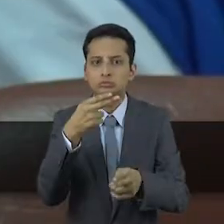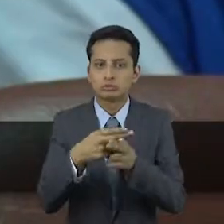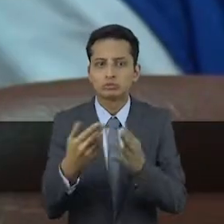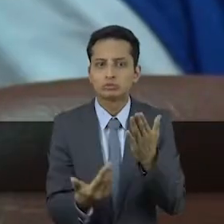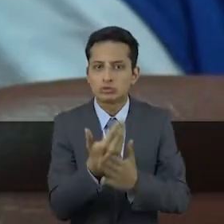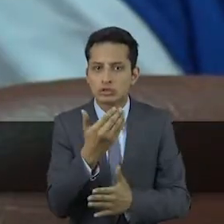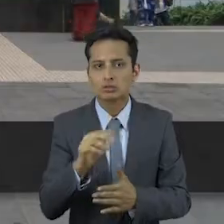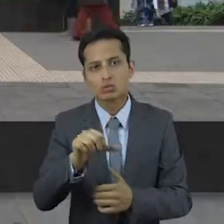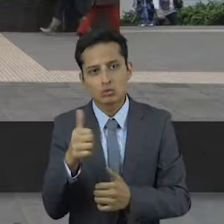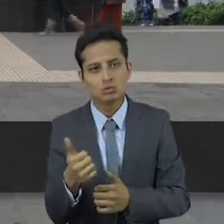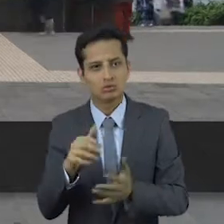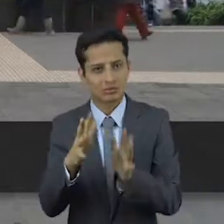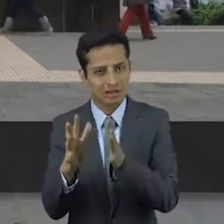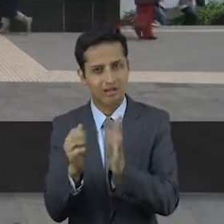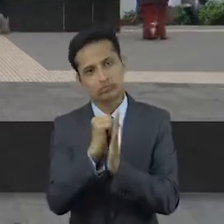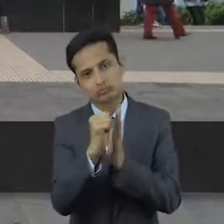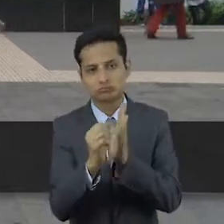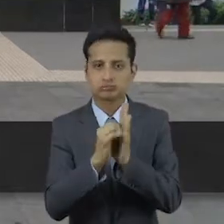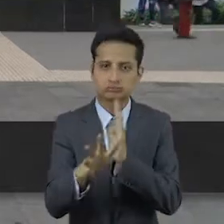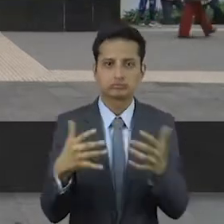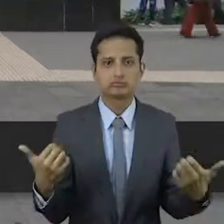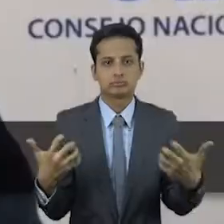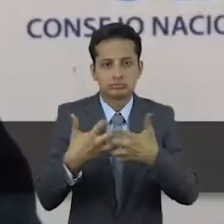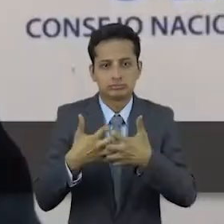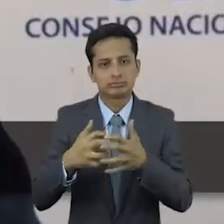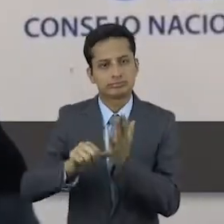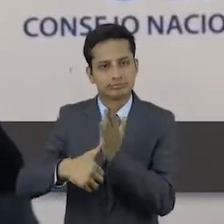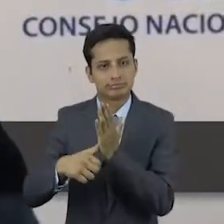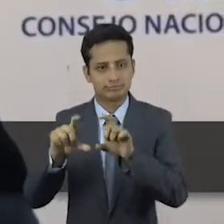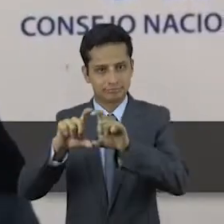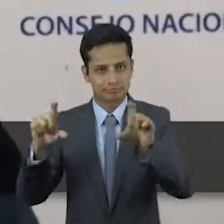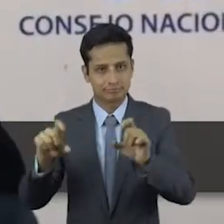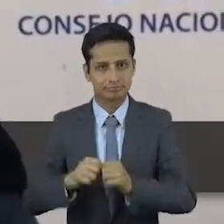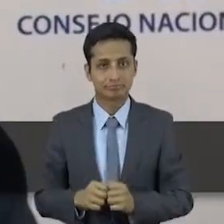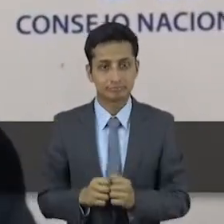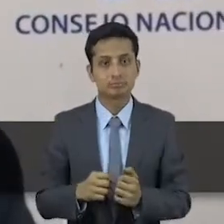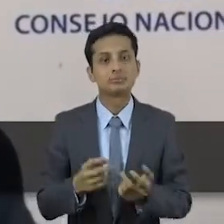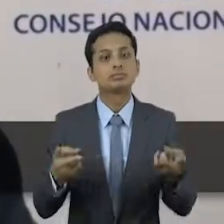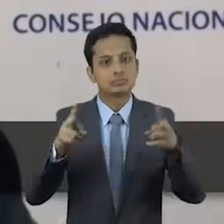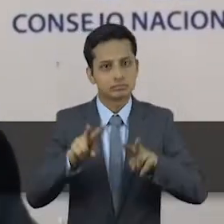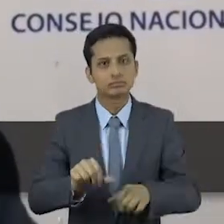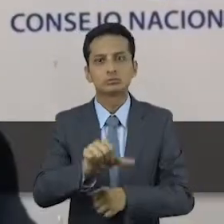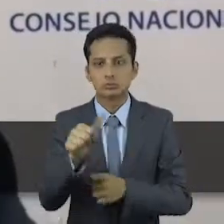del padrón electoral conjuntamente con el registro civil y recalcó los convenios que la